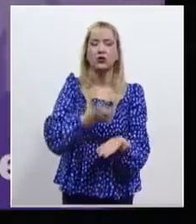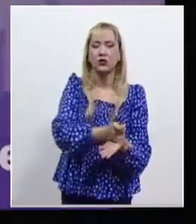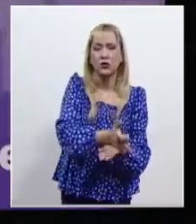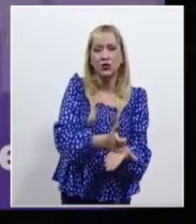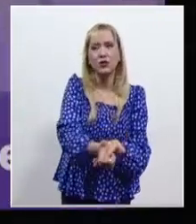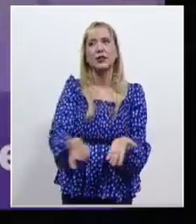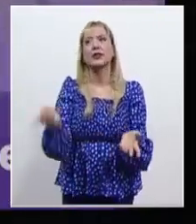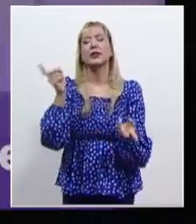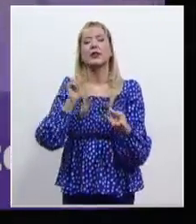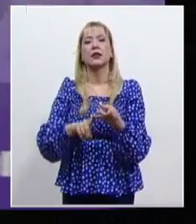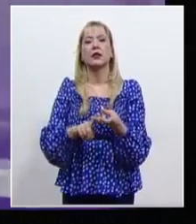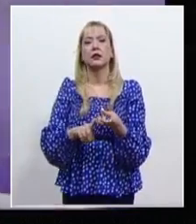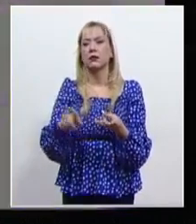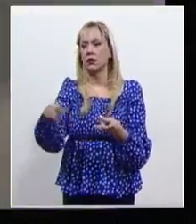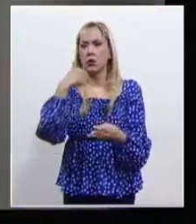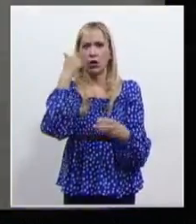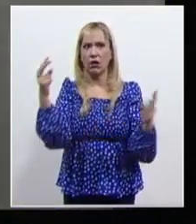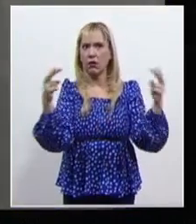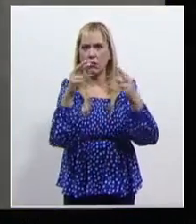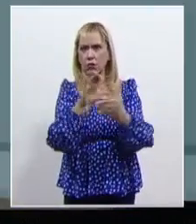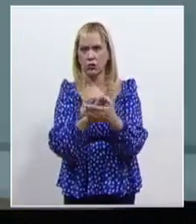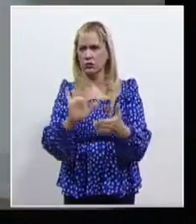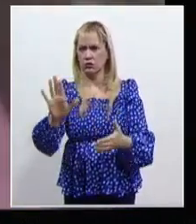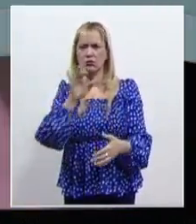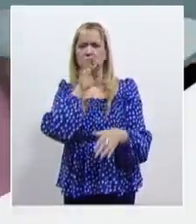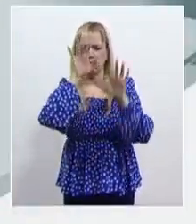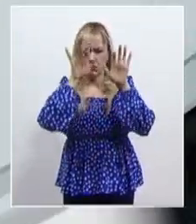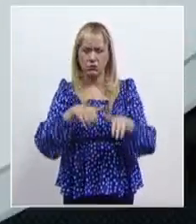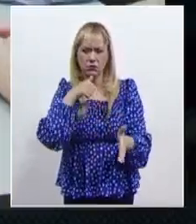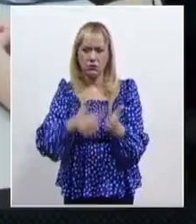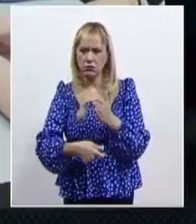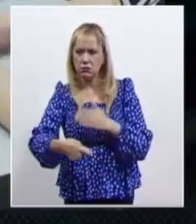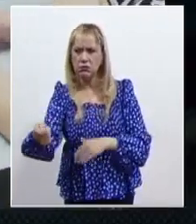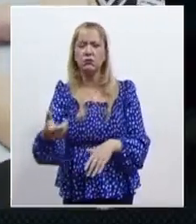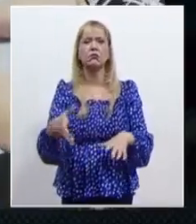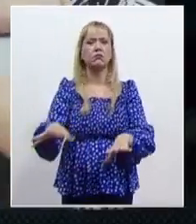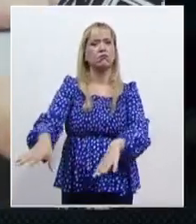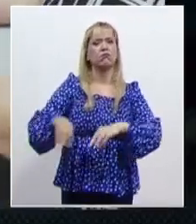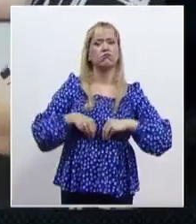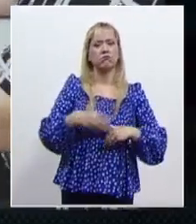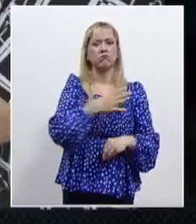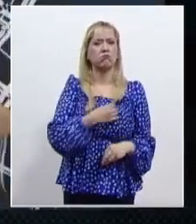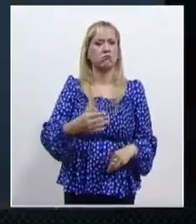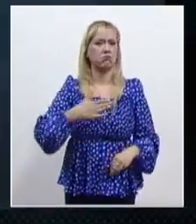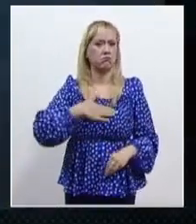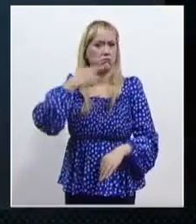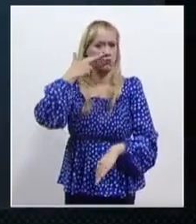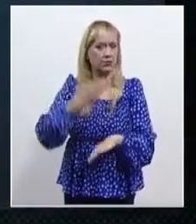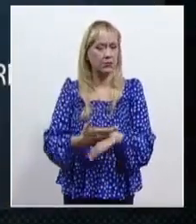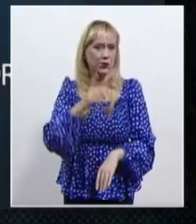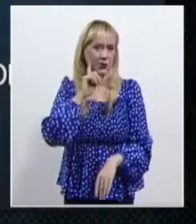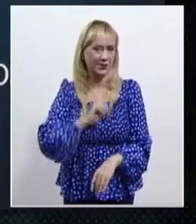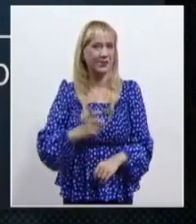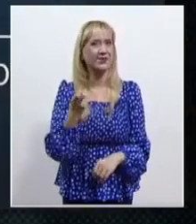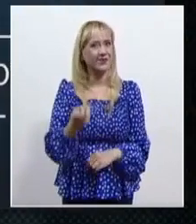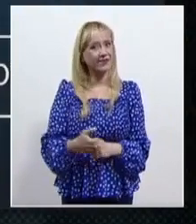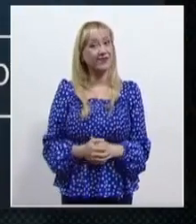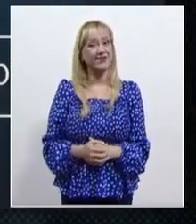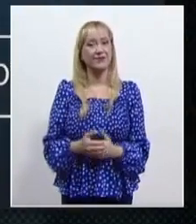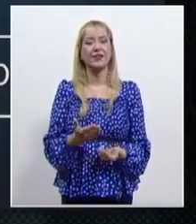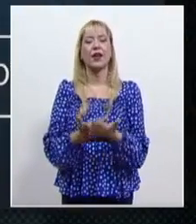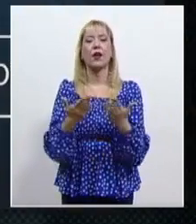de protección y guarda y custodia de sus hijos. Durante octubre, la unidad móvil del Centro de